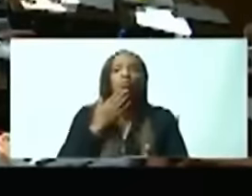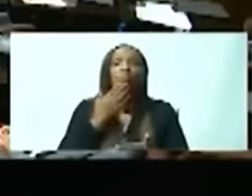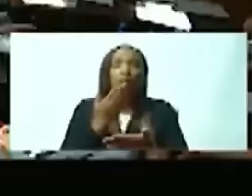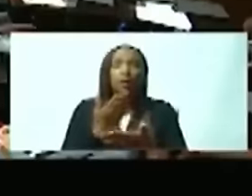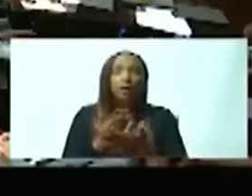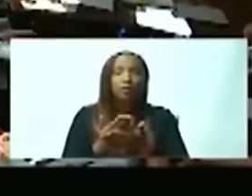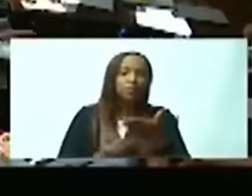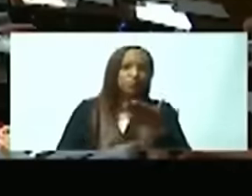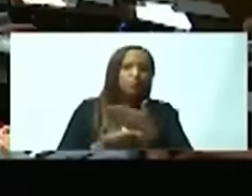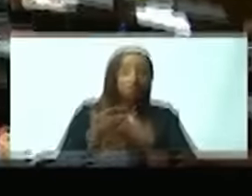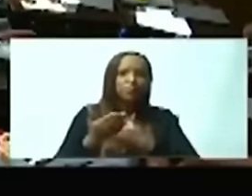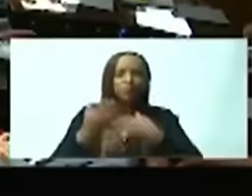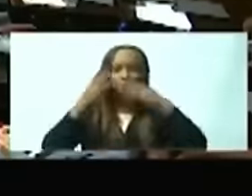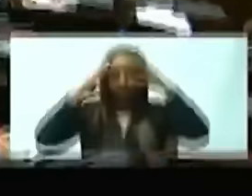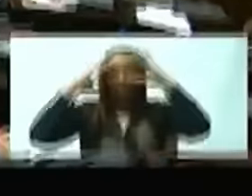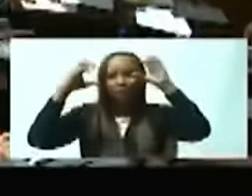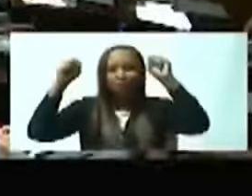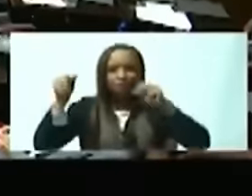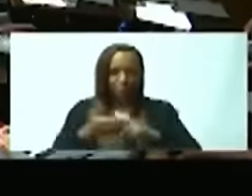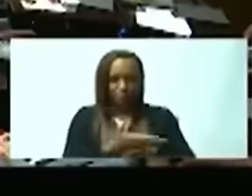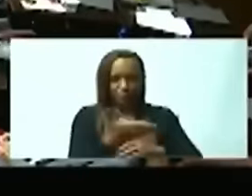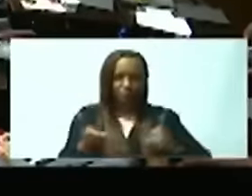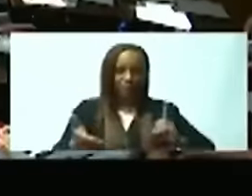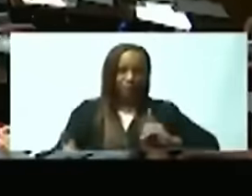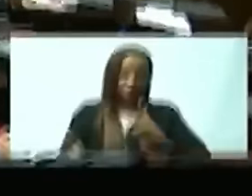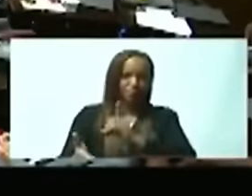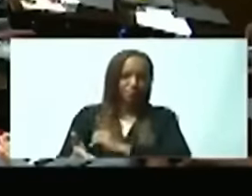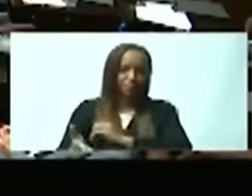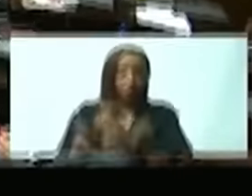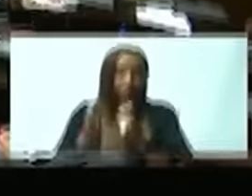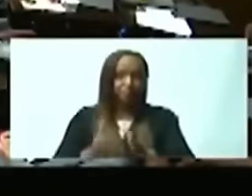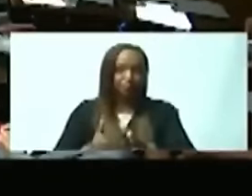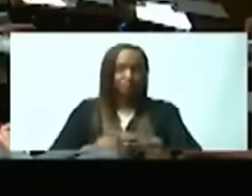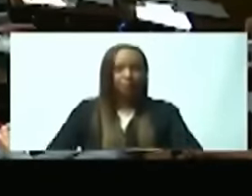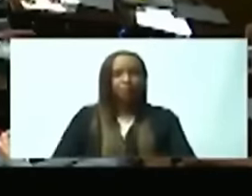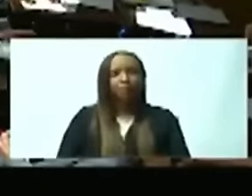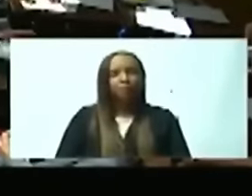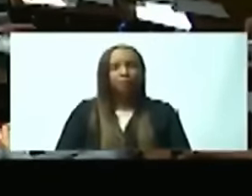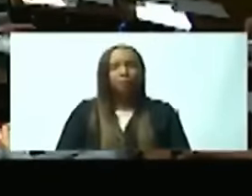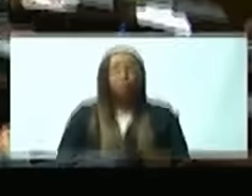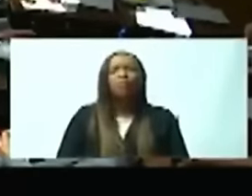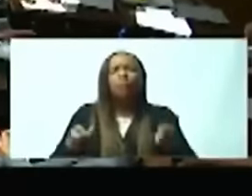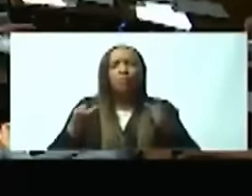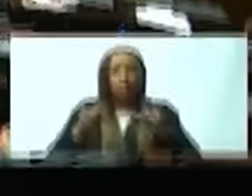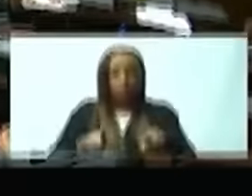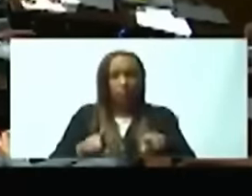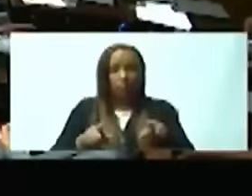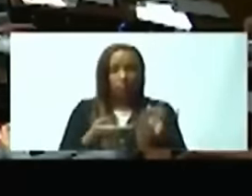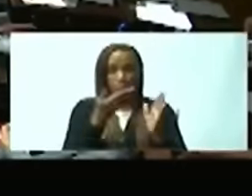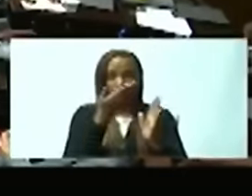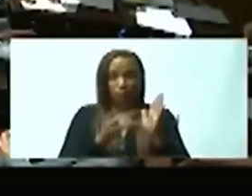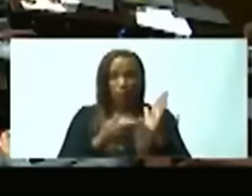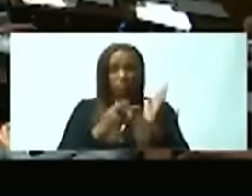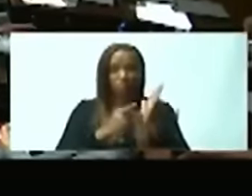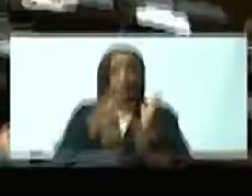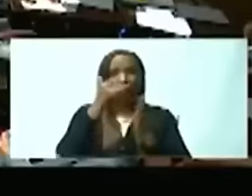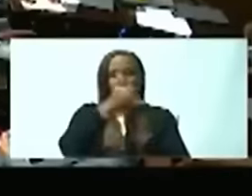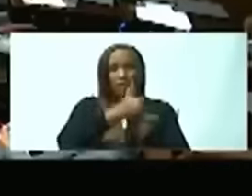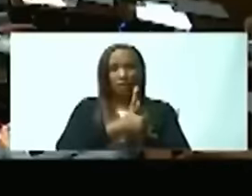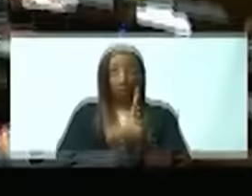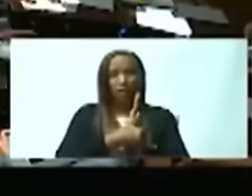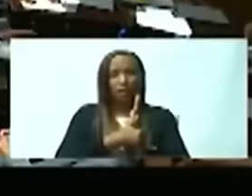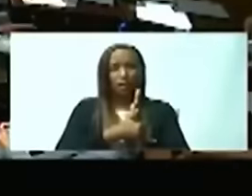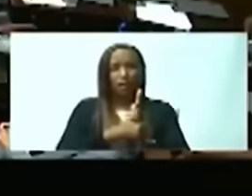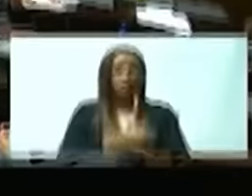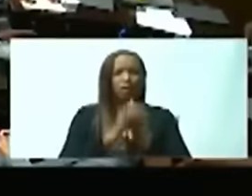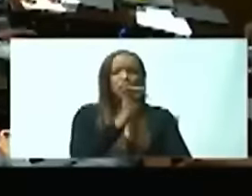varios meses en la Comisión de Fuerzas Armadas. Hemos logrado hacer